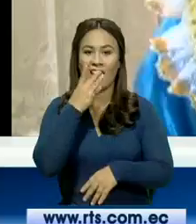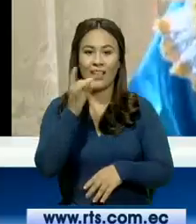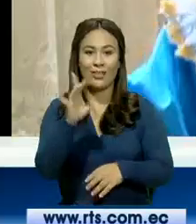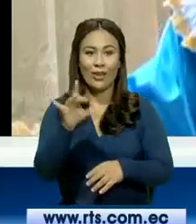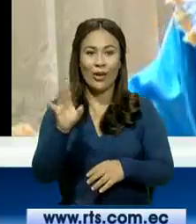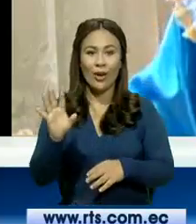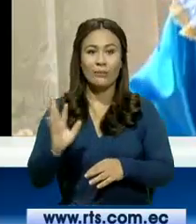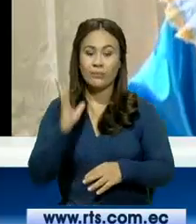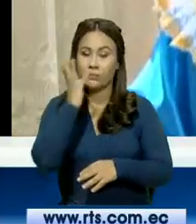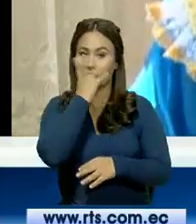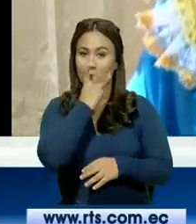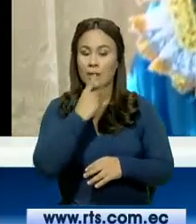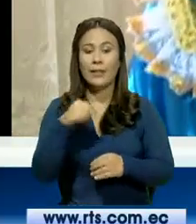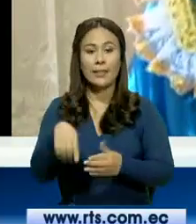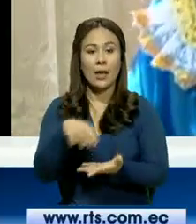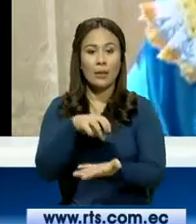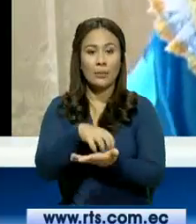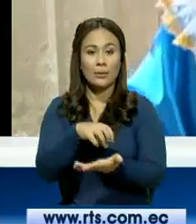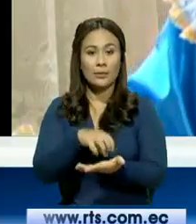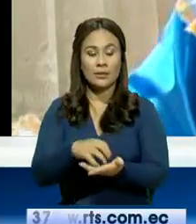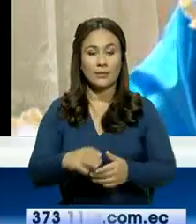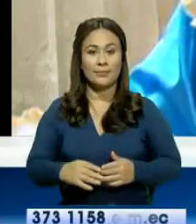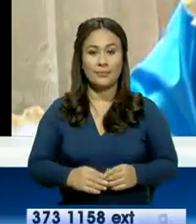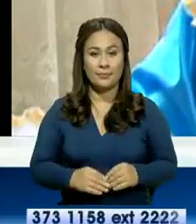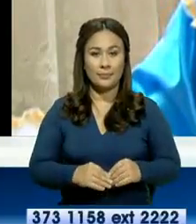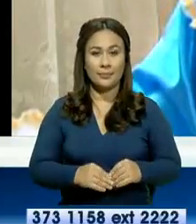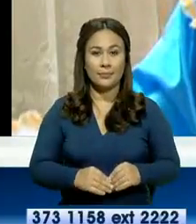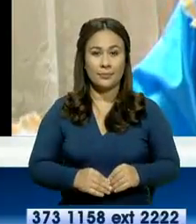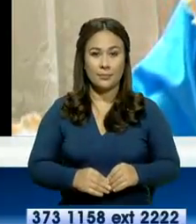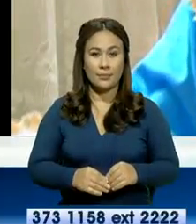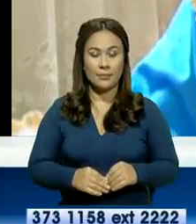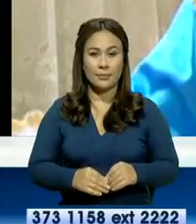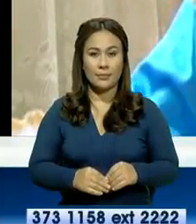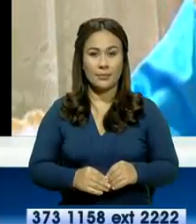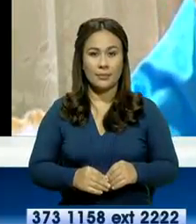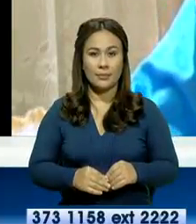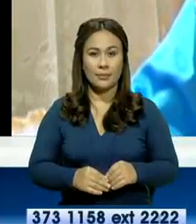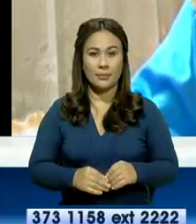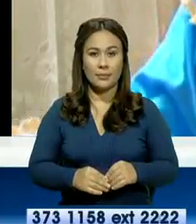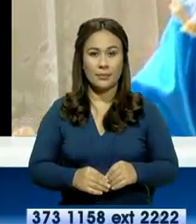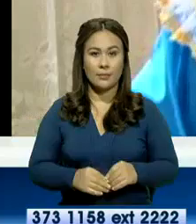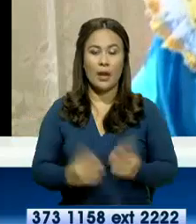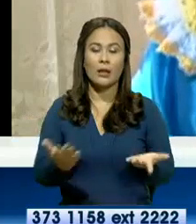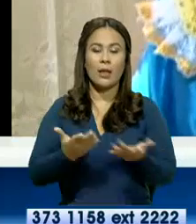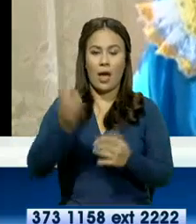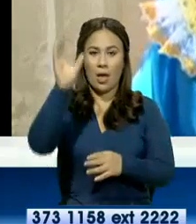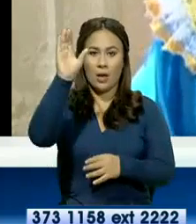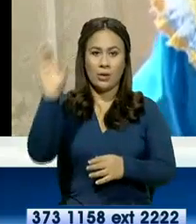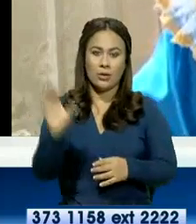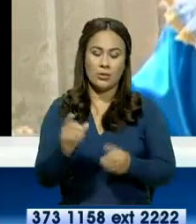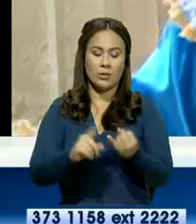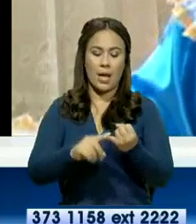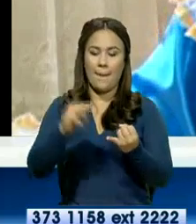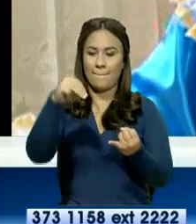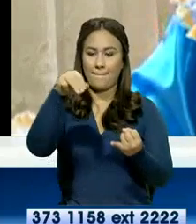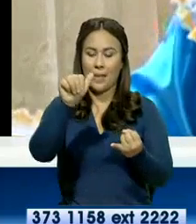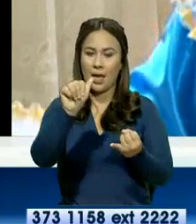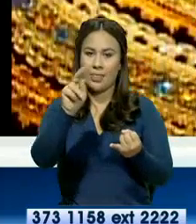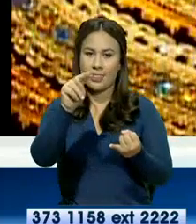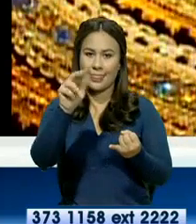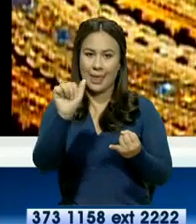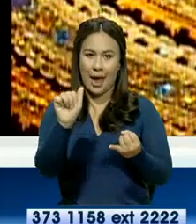piedras preciosas de la provincia, de la parte esta de trópico, de la Maná y esa